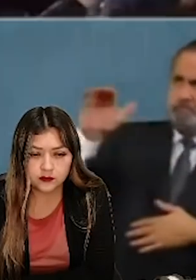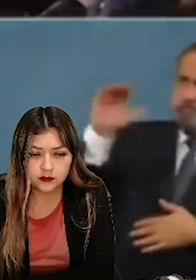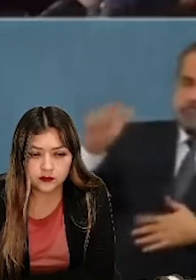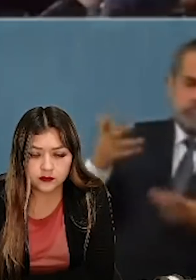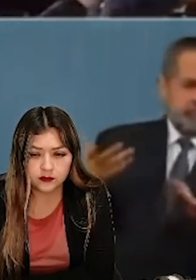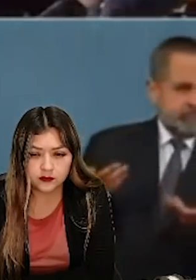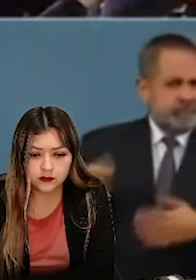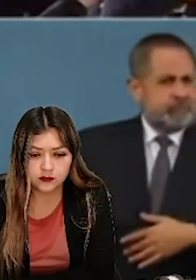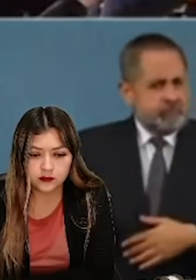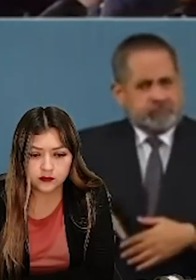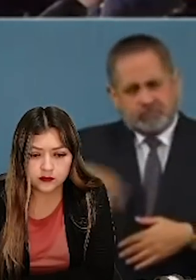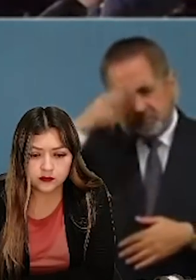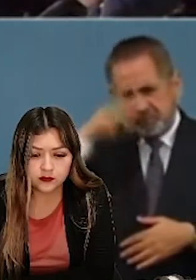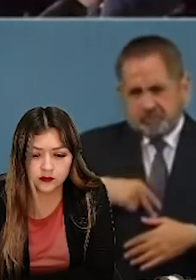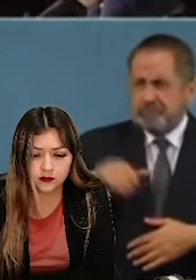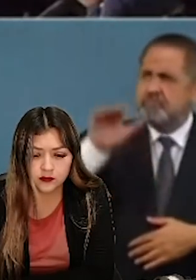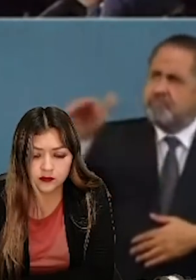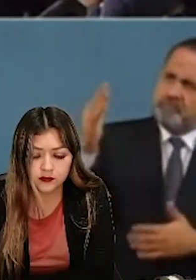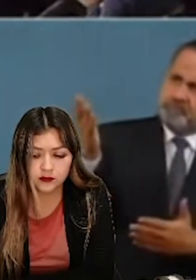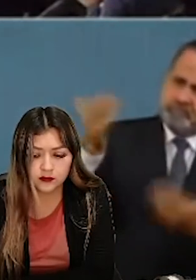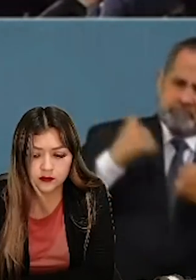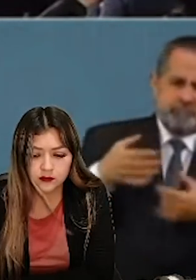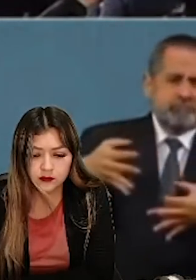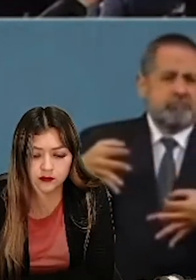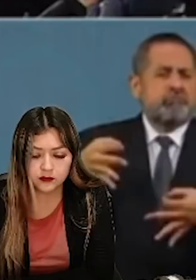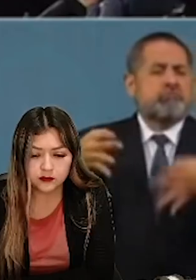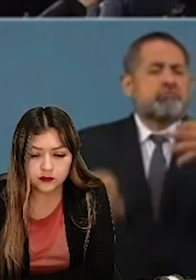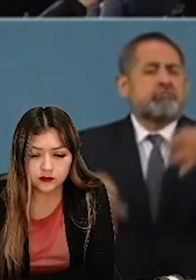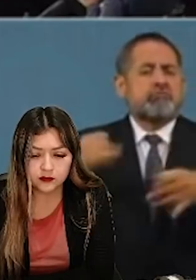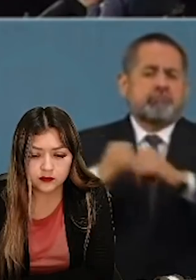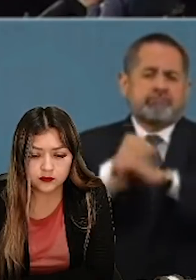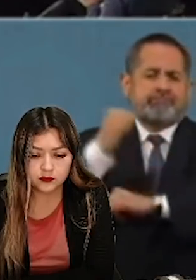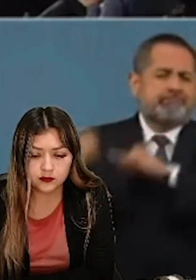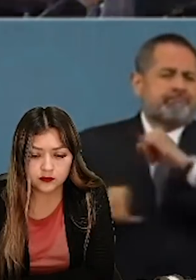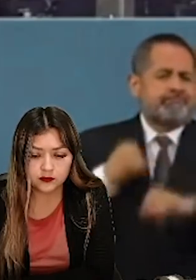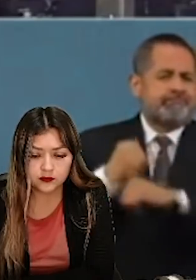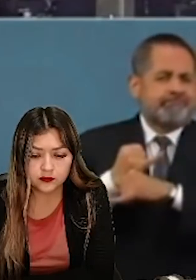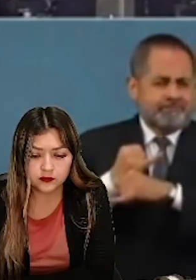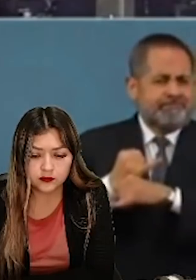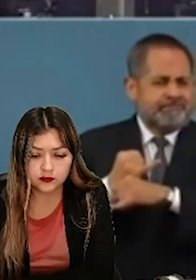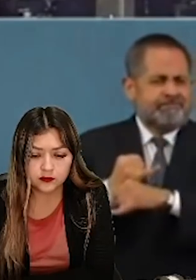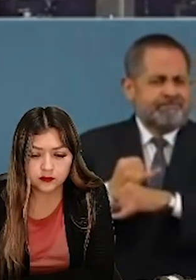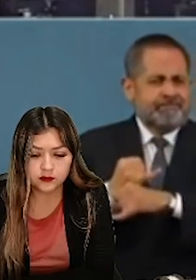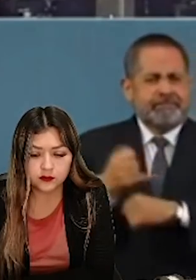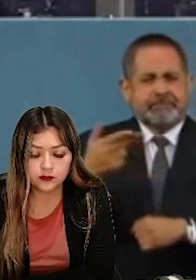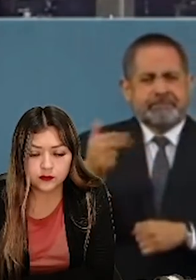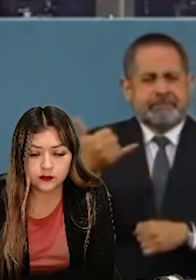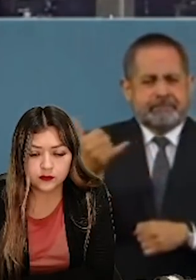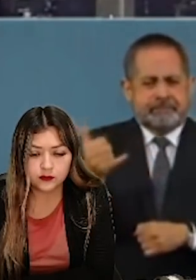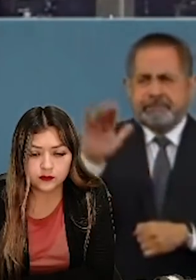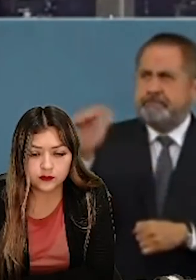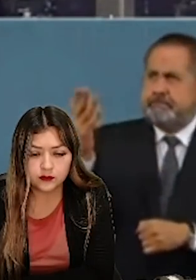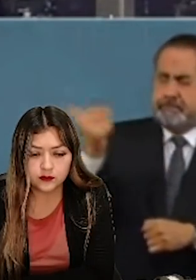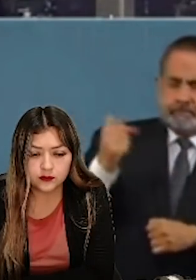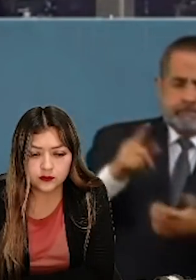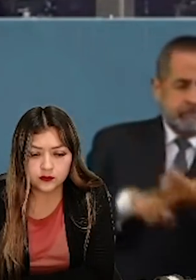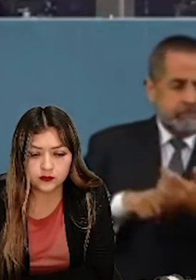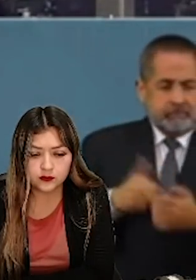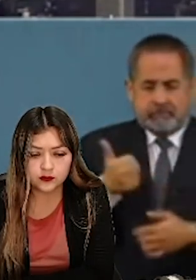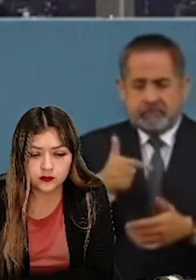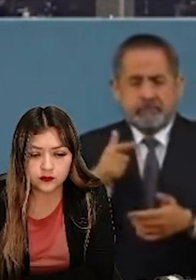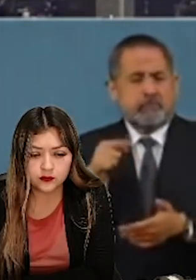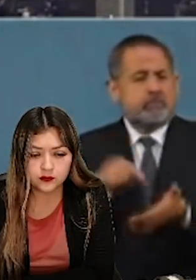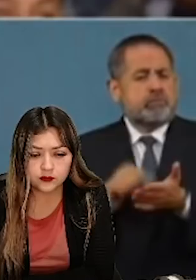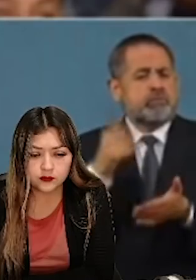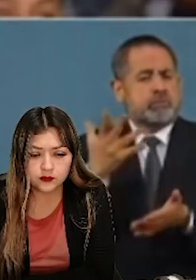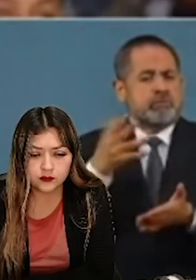el Estado mexicano le solicite a la Corte Penal Internacional de La Haya, con este respaldo de 6.5